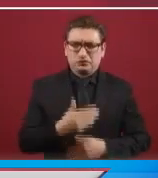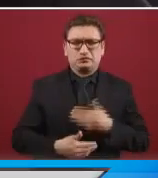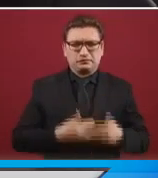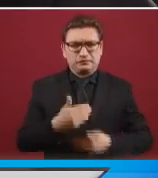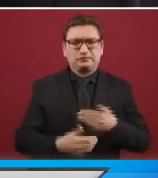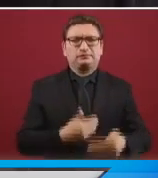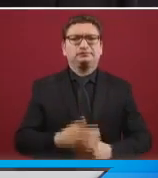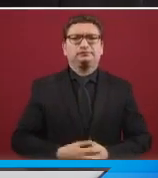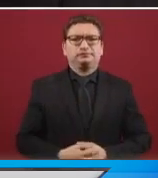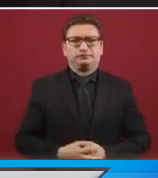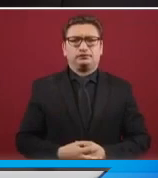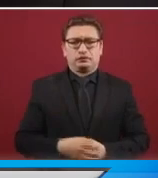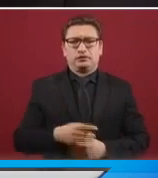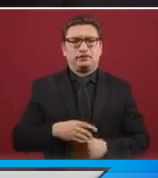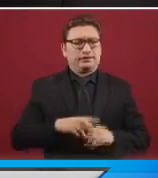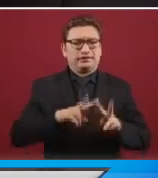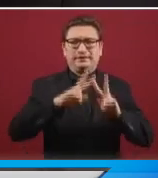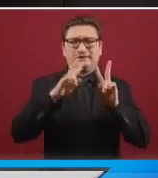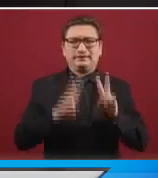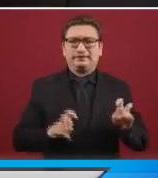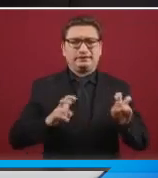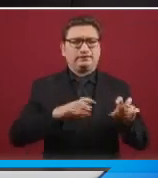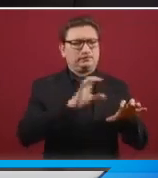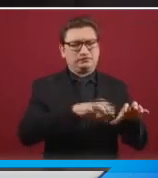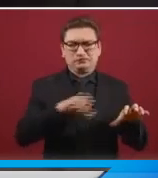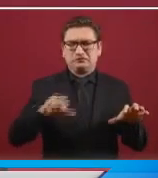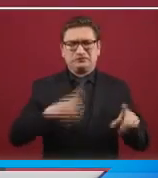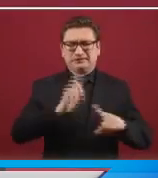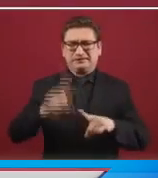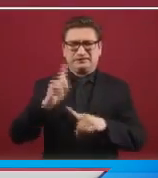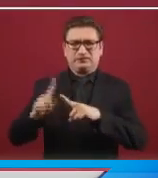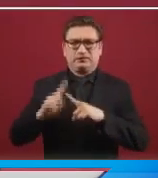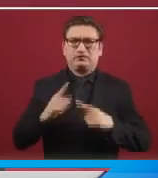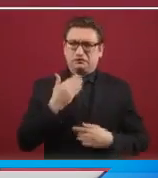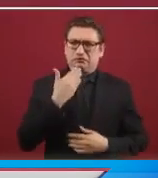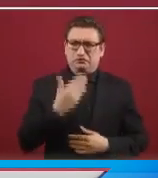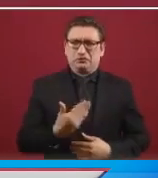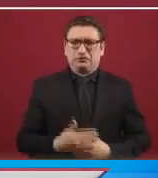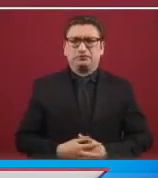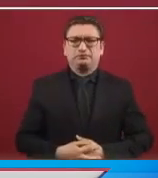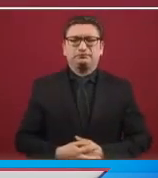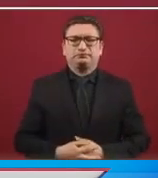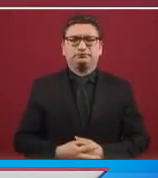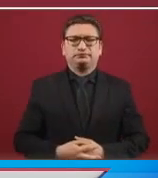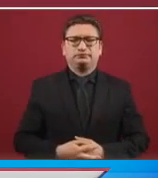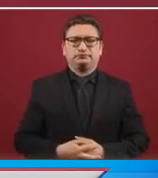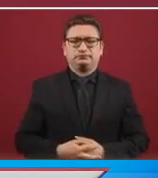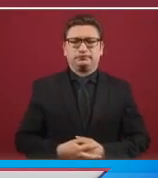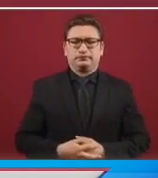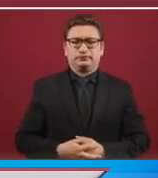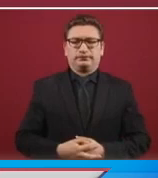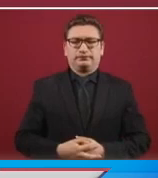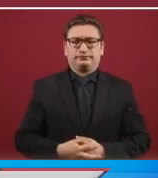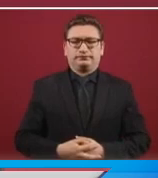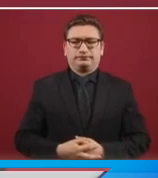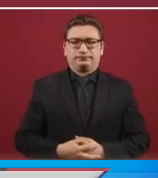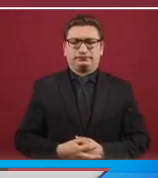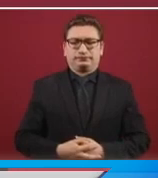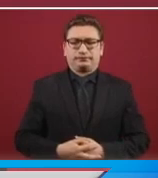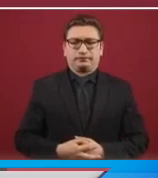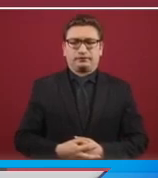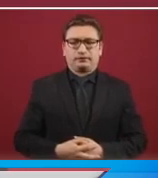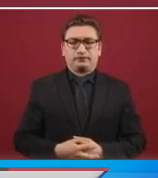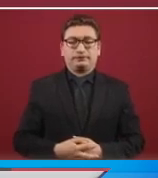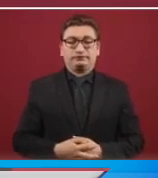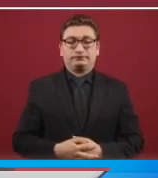la cancelación del aeropuerto de Texcoco y de la construcción de la refinería, por lo que la única inconsistencia son quienes pensaron que solo se trató de un